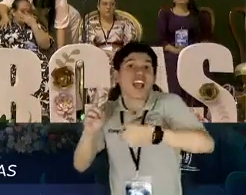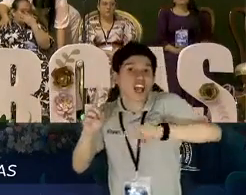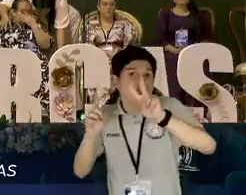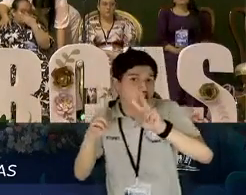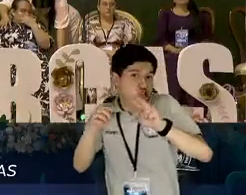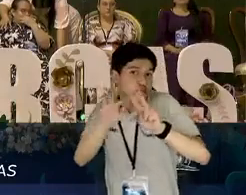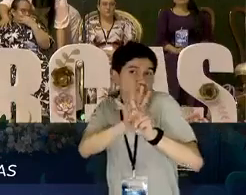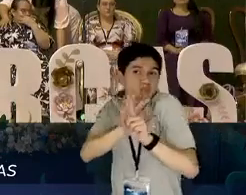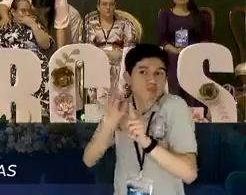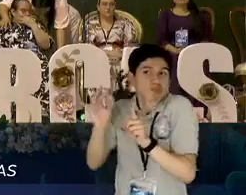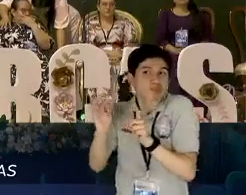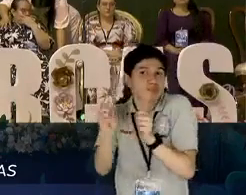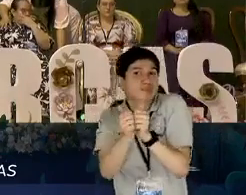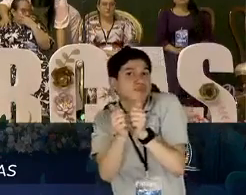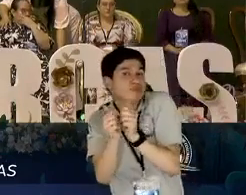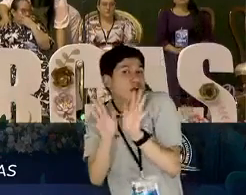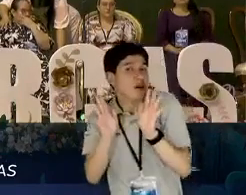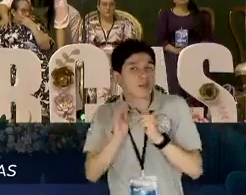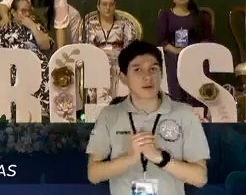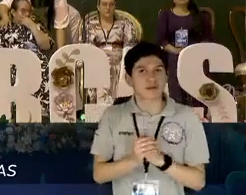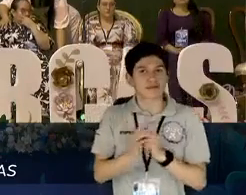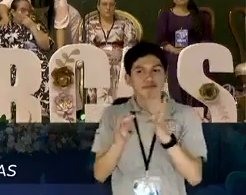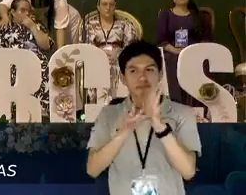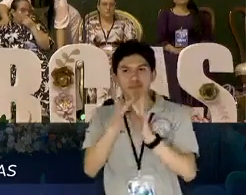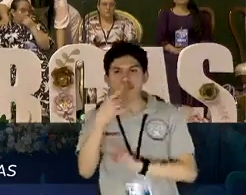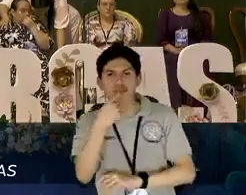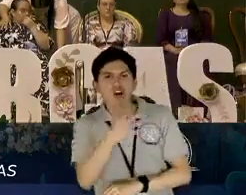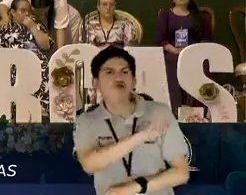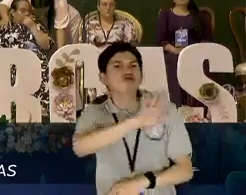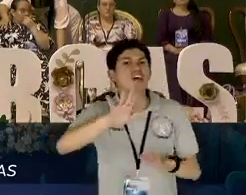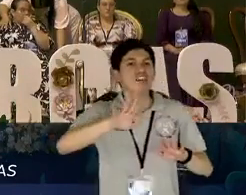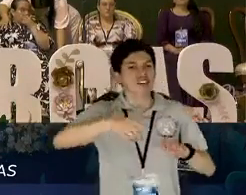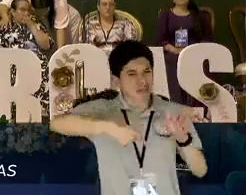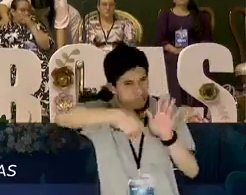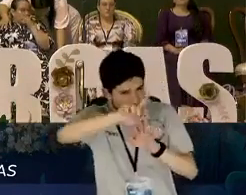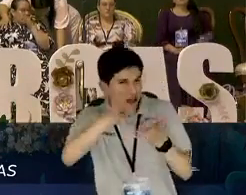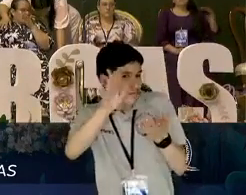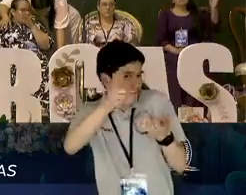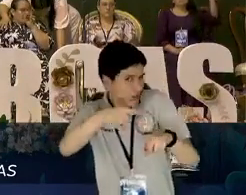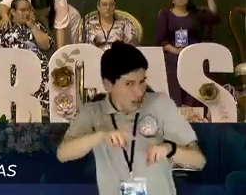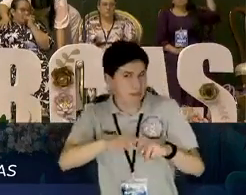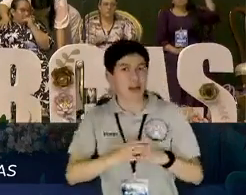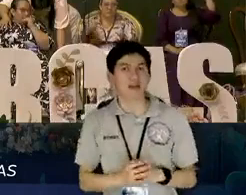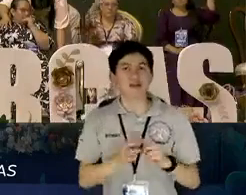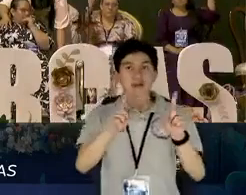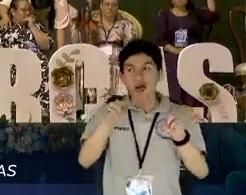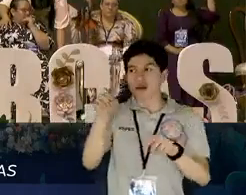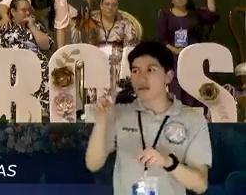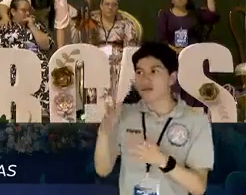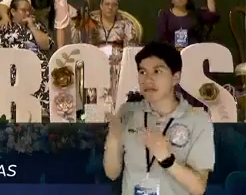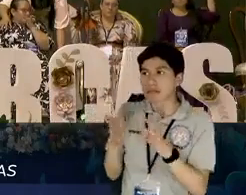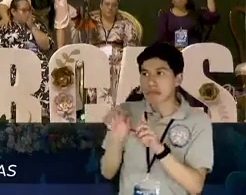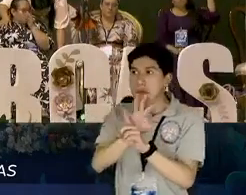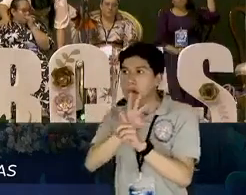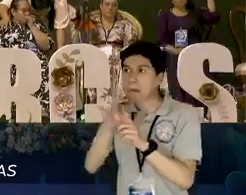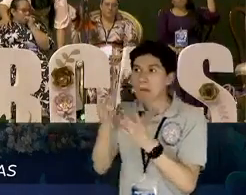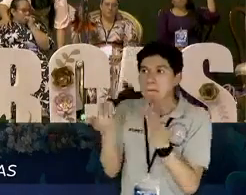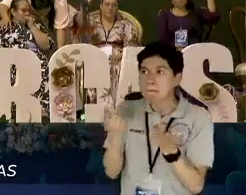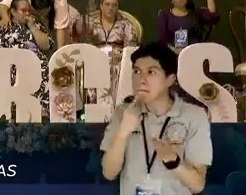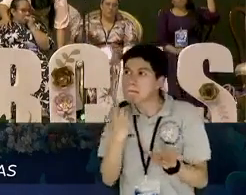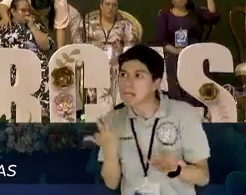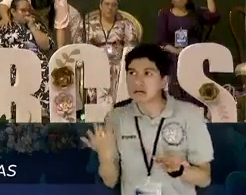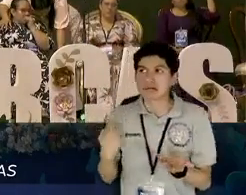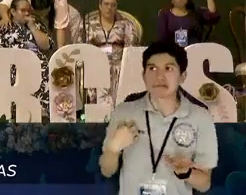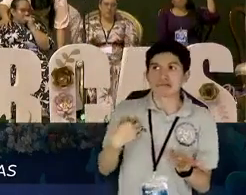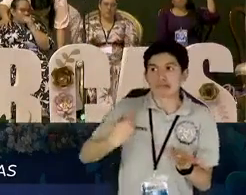¿y a dónde vamos? ¿A quién iremos, Señor? Si solo tú tienes palabras de vida eterna,